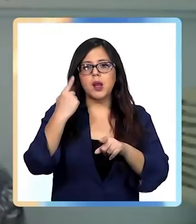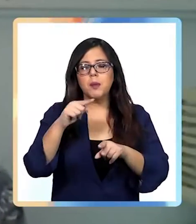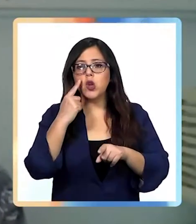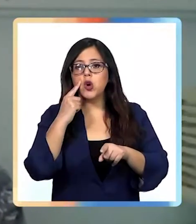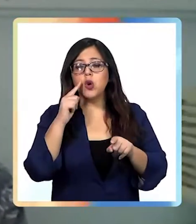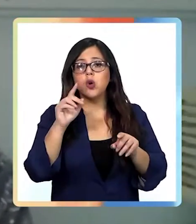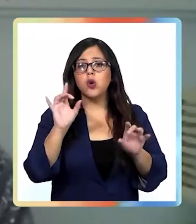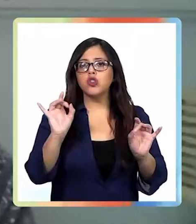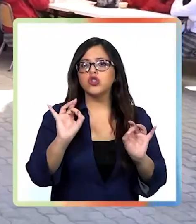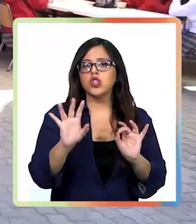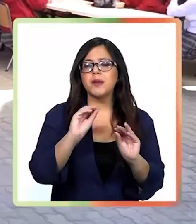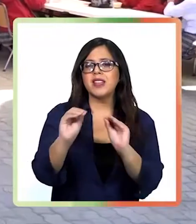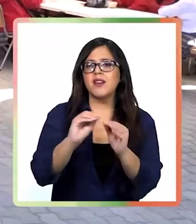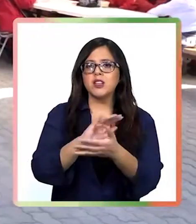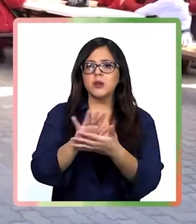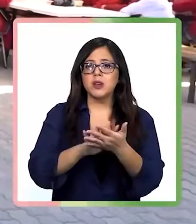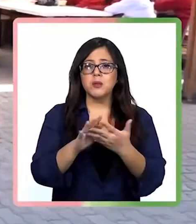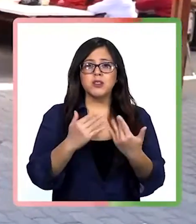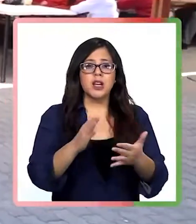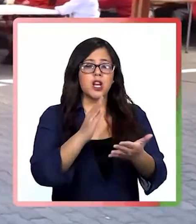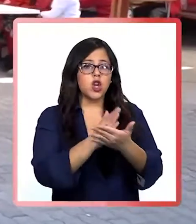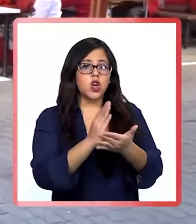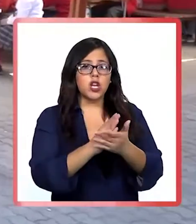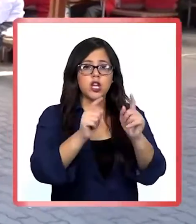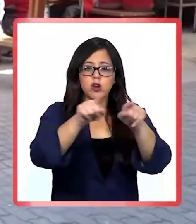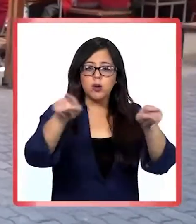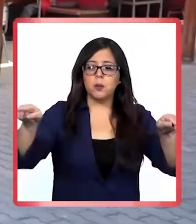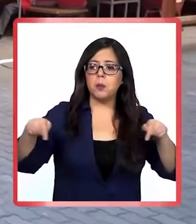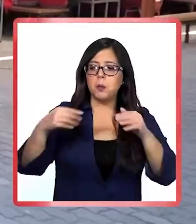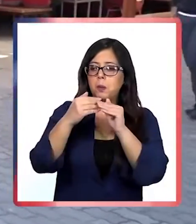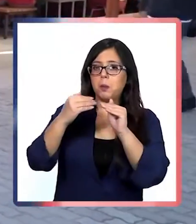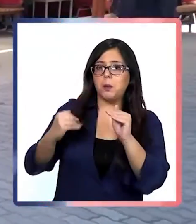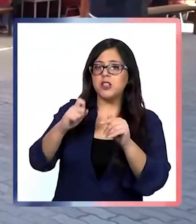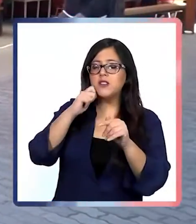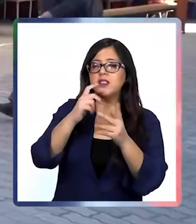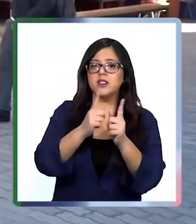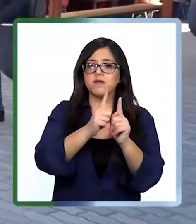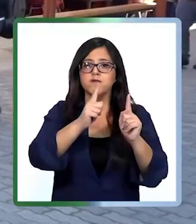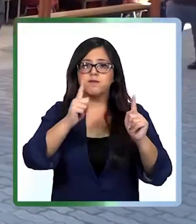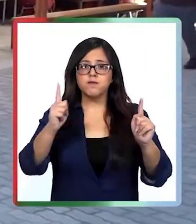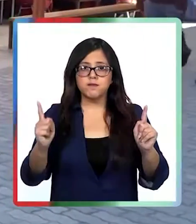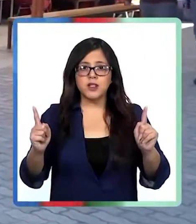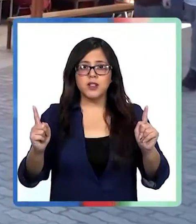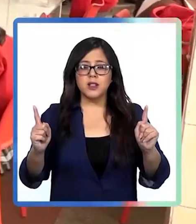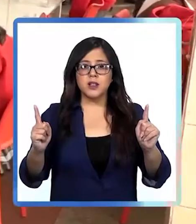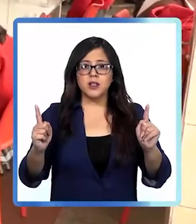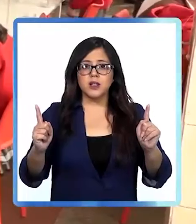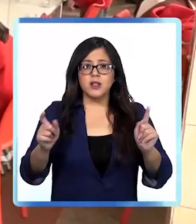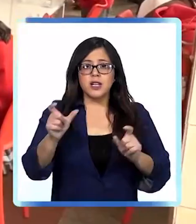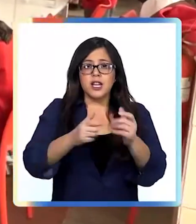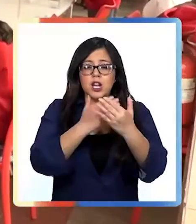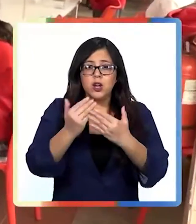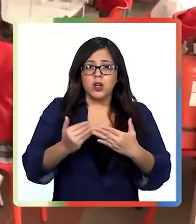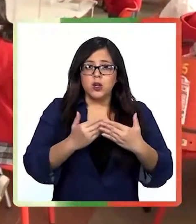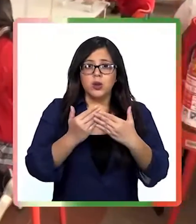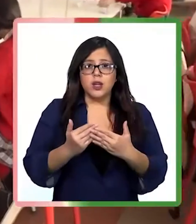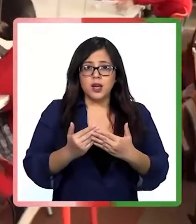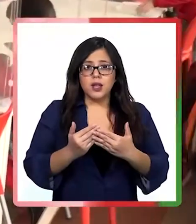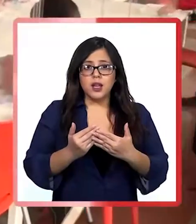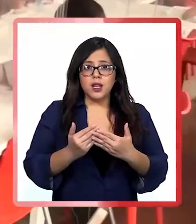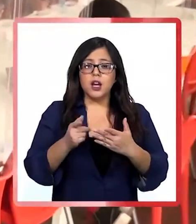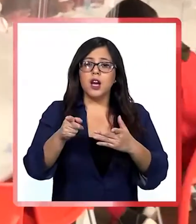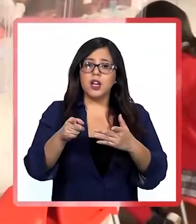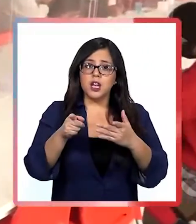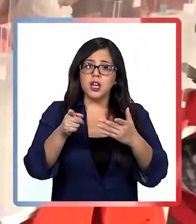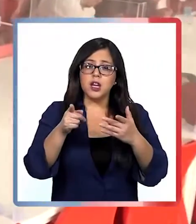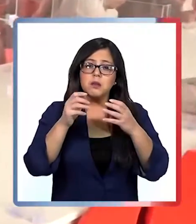la indicación es esa. Si estás, por ejemplo, no sé, en un patio del colegio y tiene distancias de más de 1 metro entre los estudiantes y las estudiantes, pueden